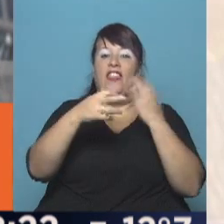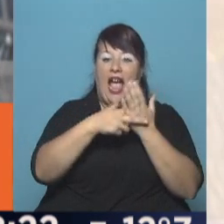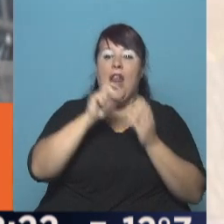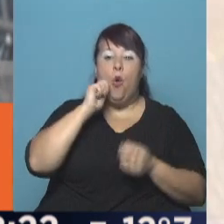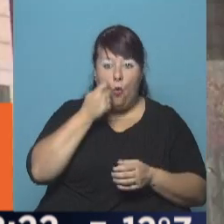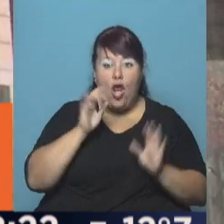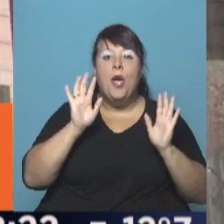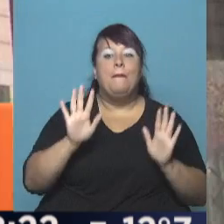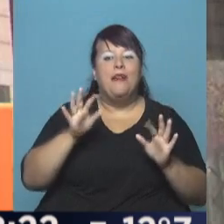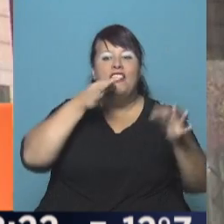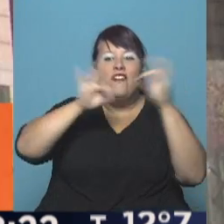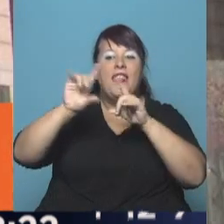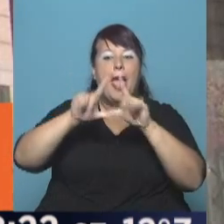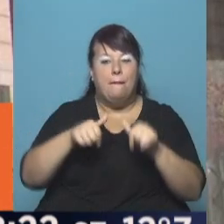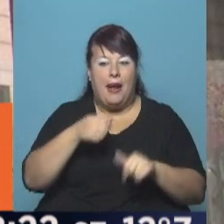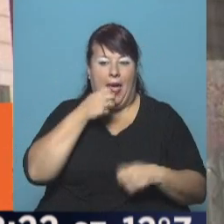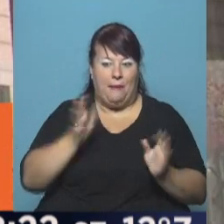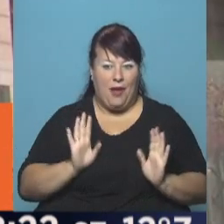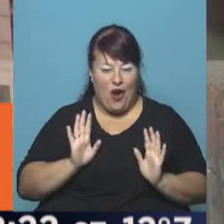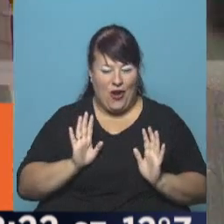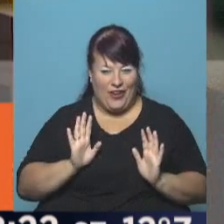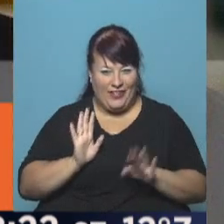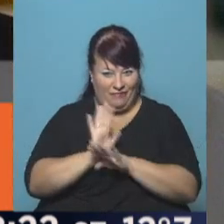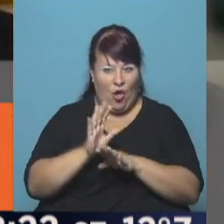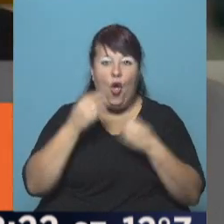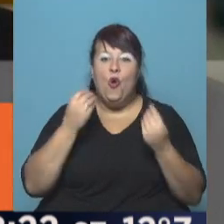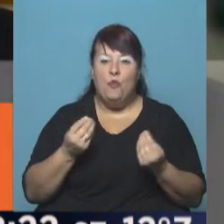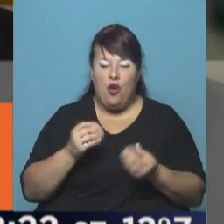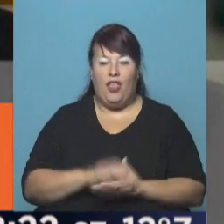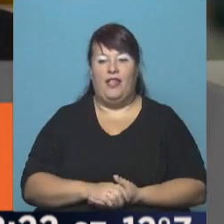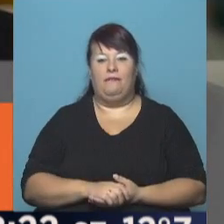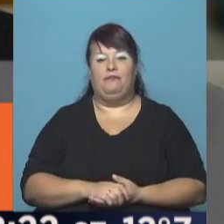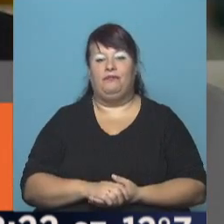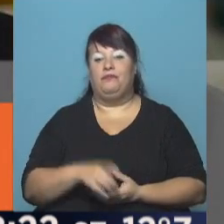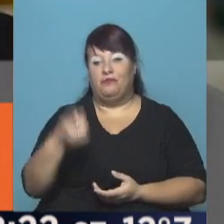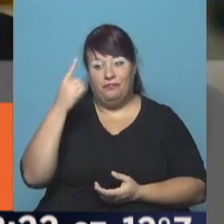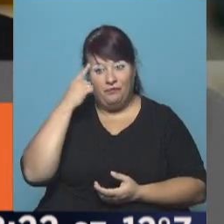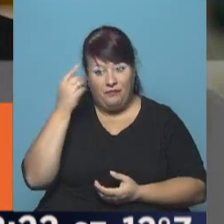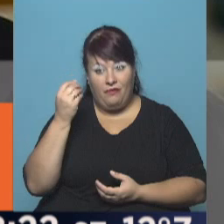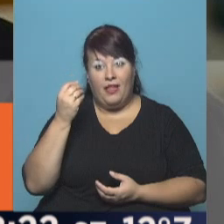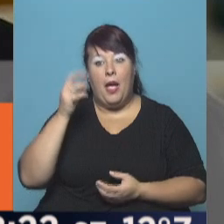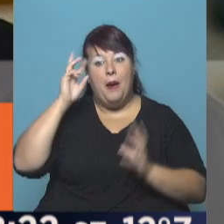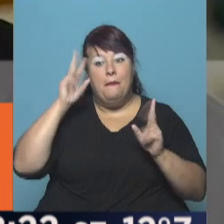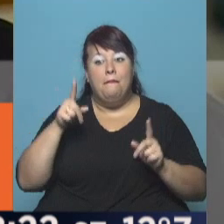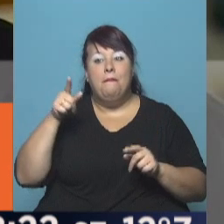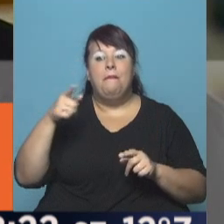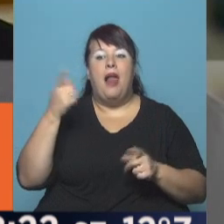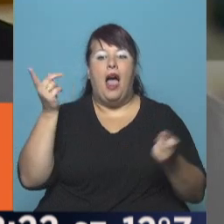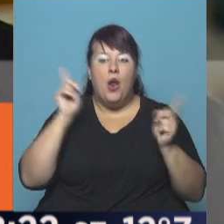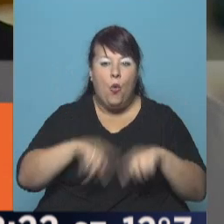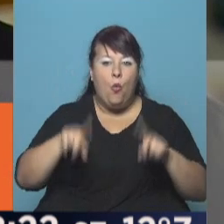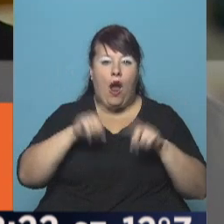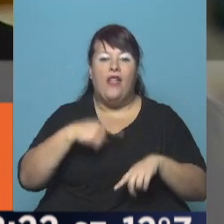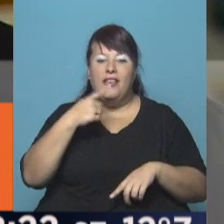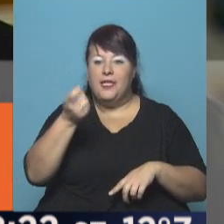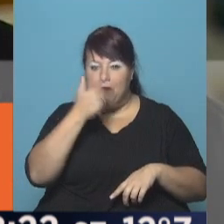es bueno, pero exportar empanadas es mucho mejor, porque teniendo en cuenta la política que muchas veces repite